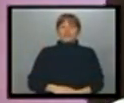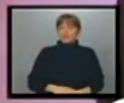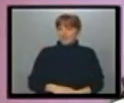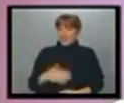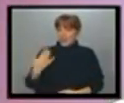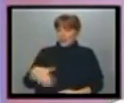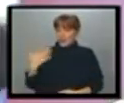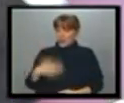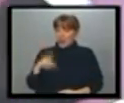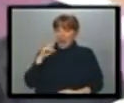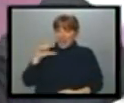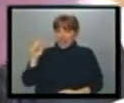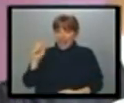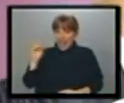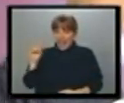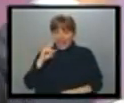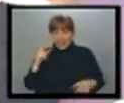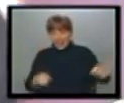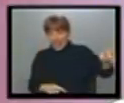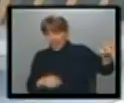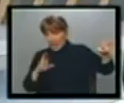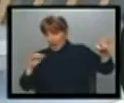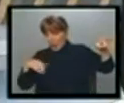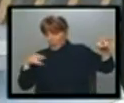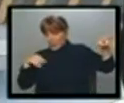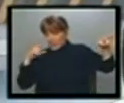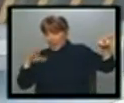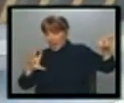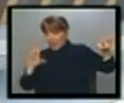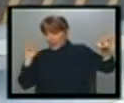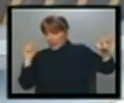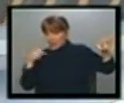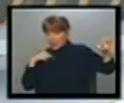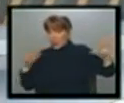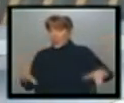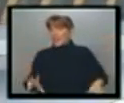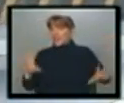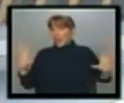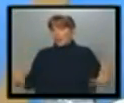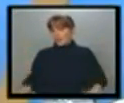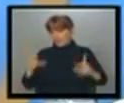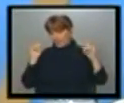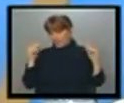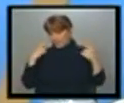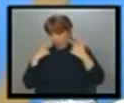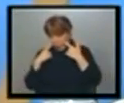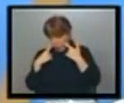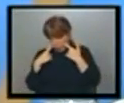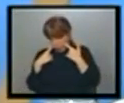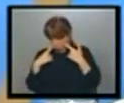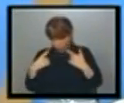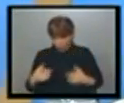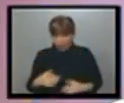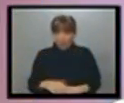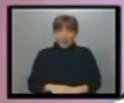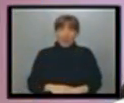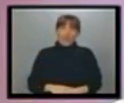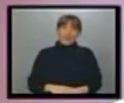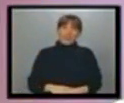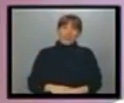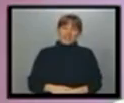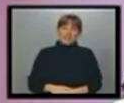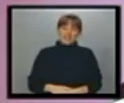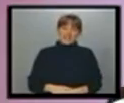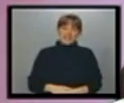porque todos le están apuntando a Romina. Ojo. Romina sale, sale con vamos todo. Vamos a ver, vamos a ver. Yo digo, ¿qué tan amigo hay que hacer del